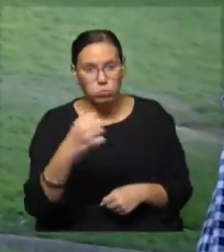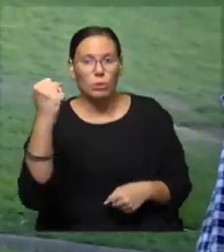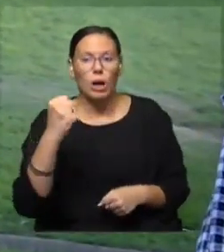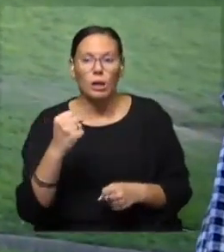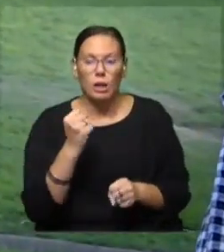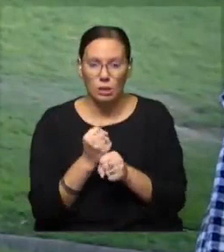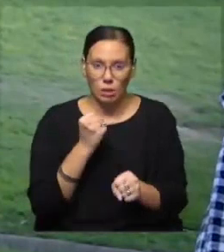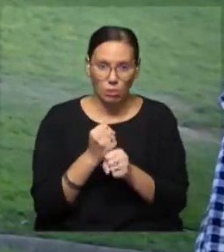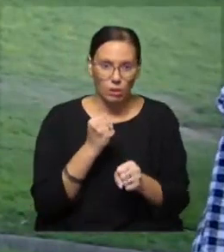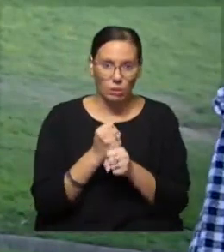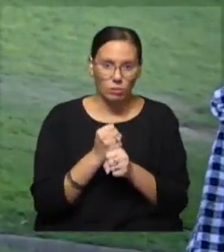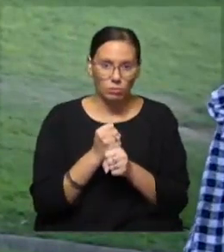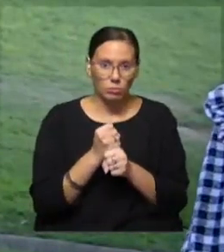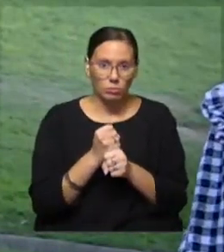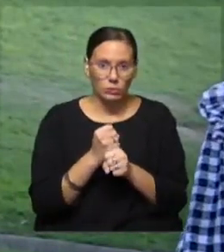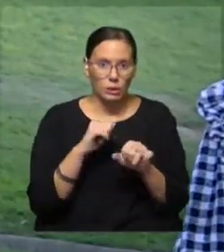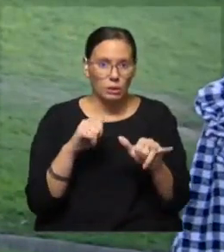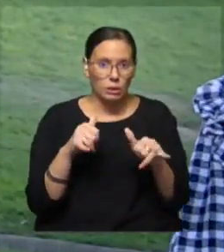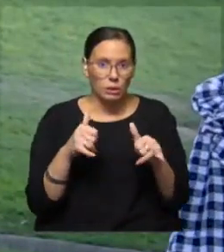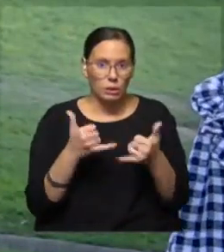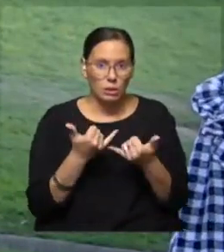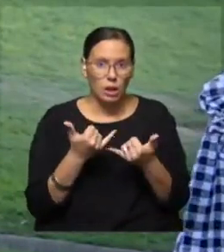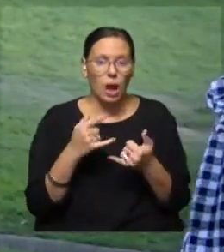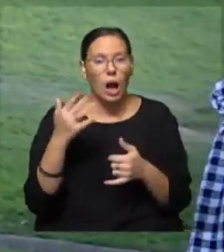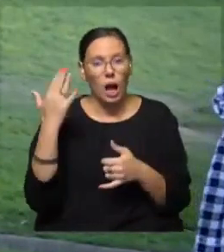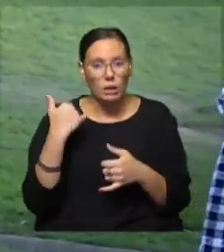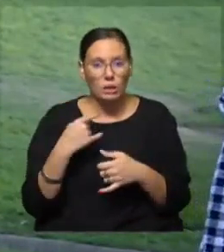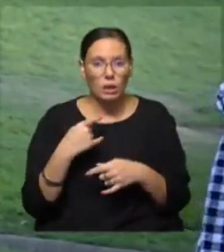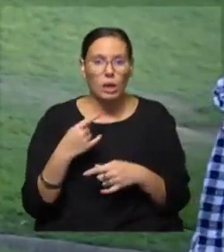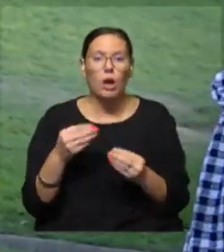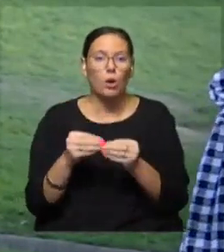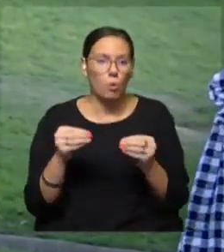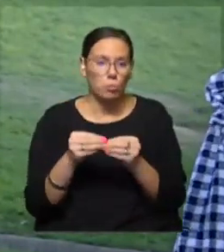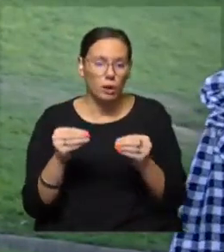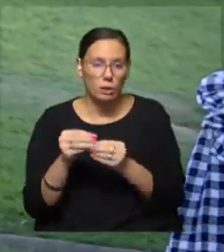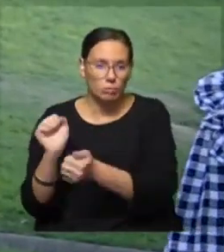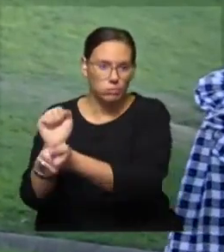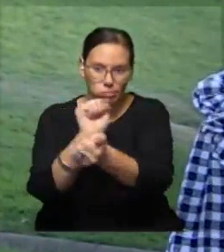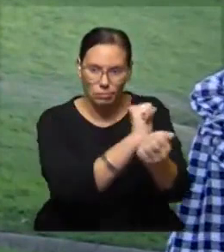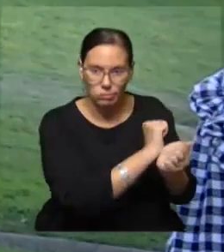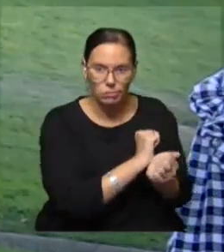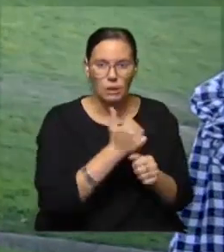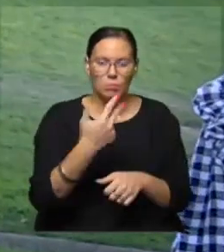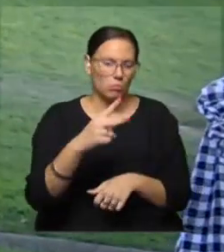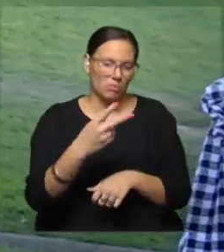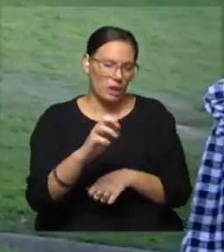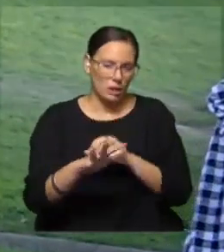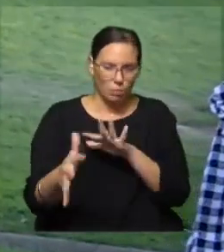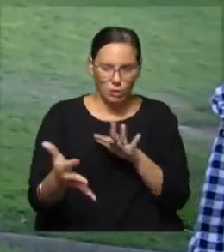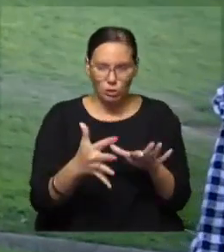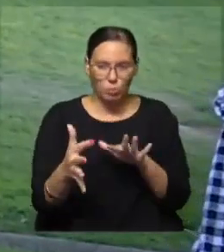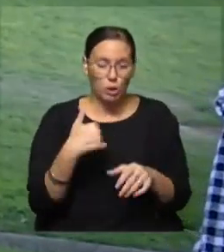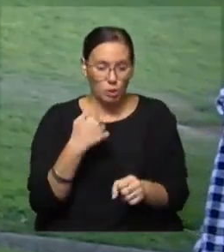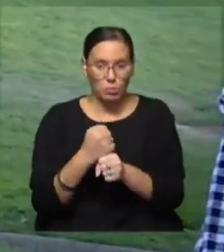trabajo. Ya había habido una redada donde habían caído un montón de compañeros, cerca de 20. De